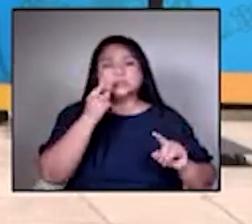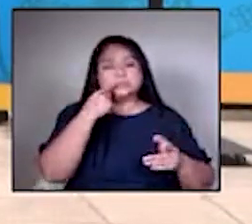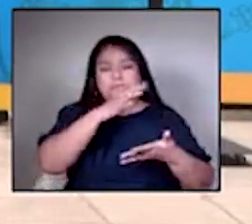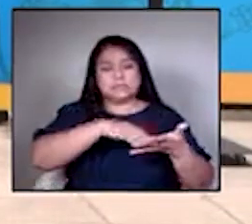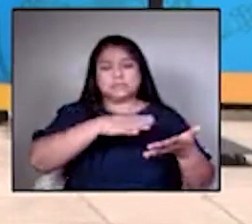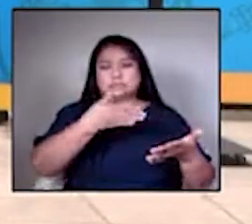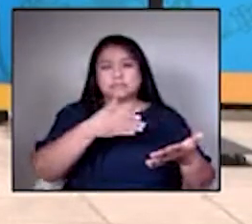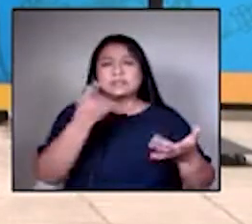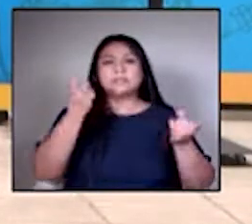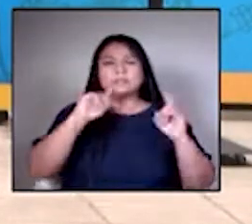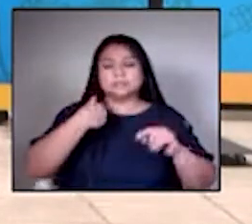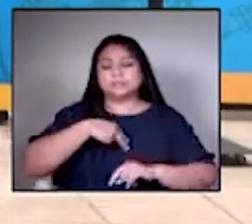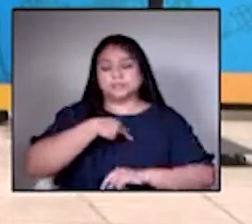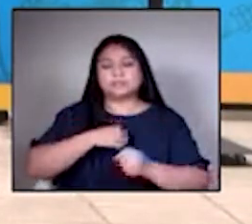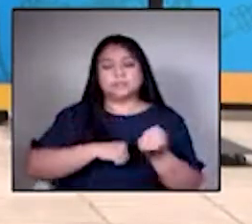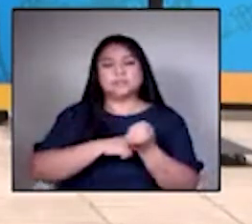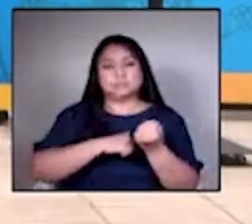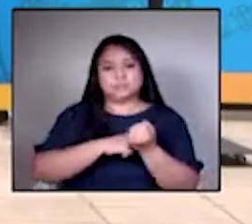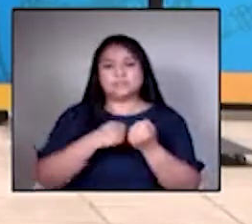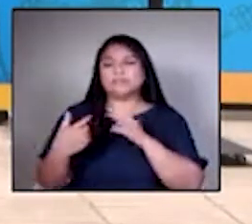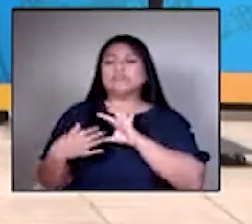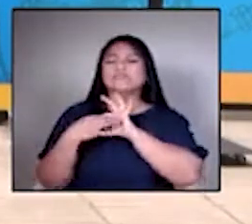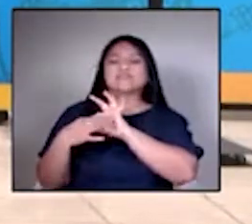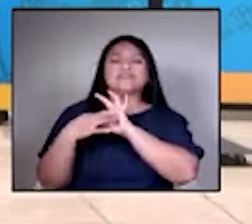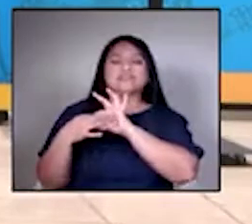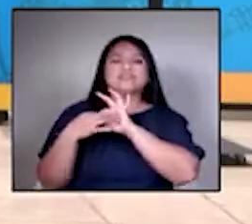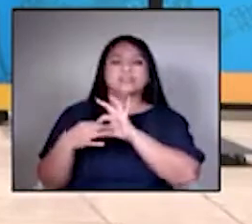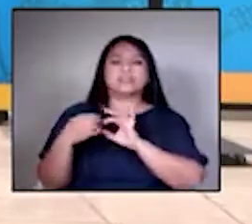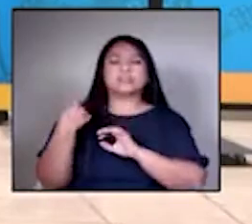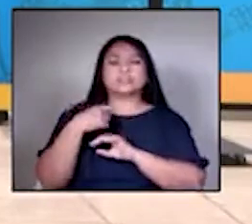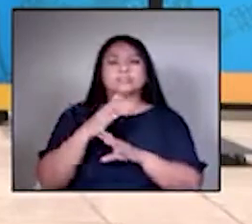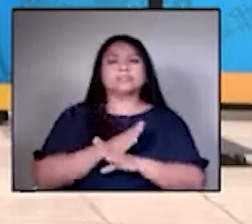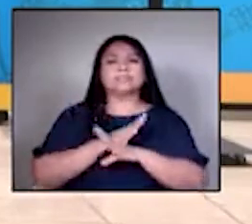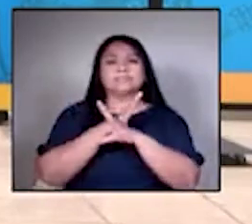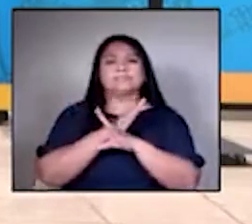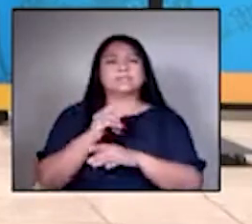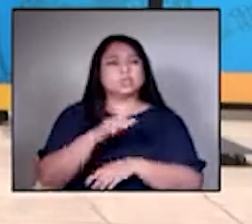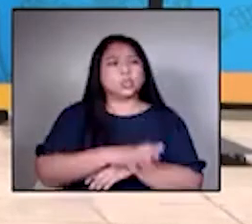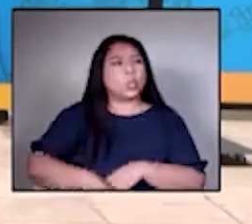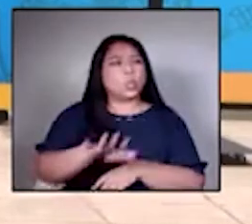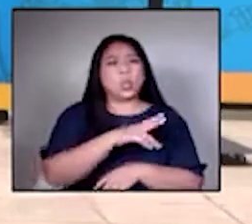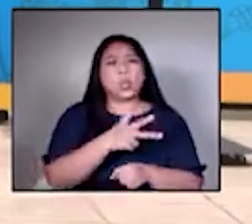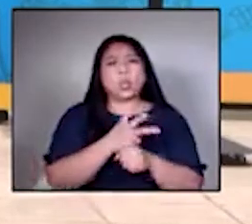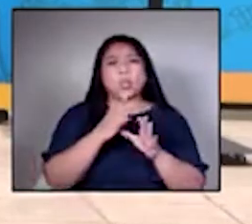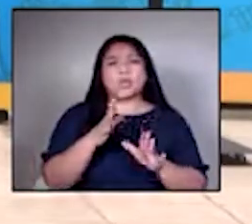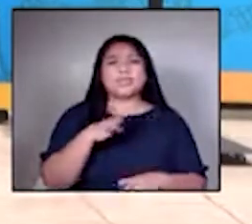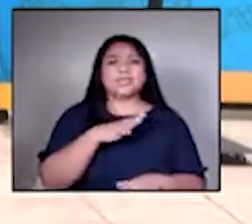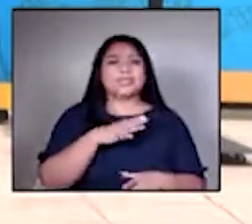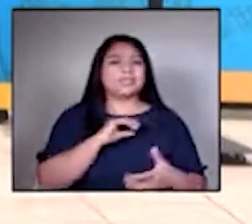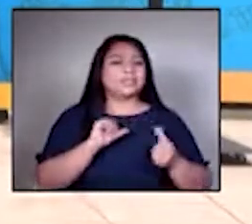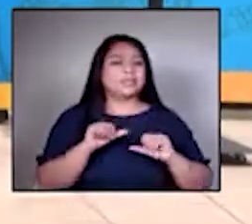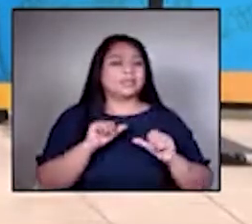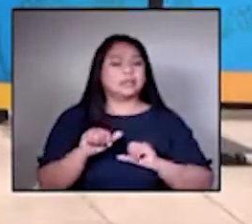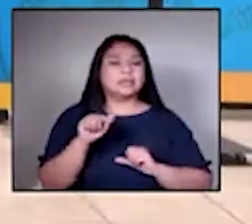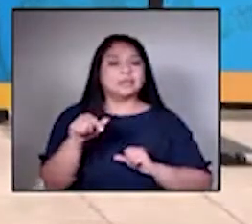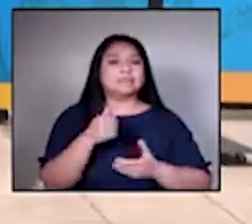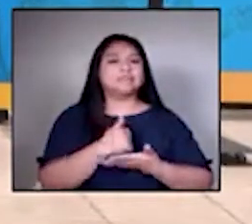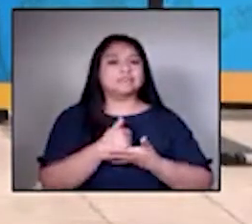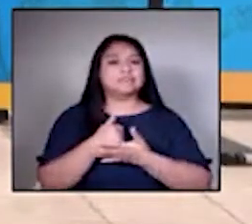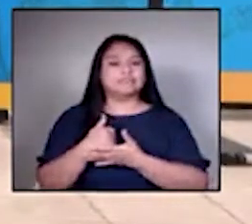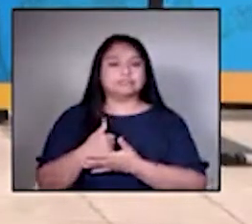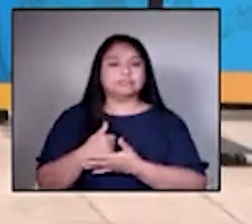vamos apoyando en los esfuerzos conjuntos para asegurar que todos guatemaltecos tengan acceso a estos beneficios